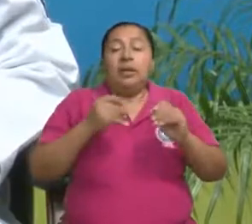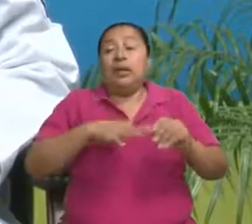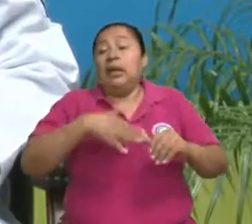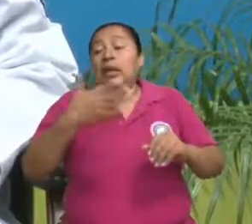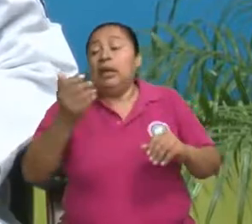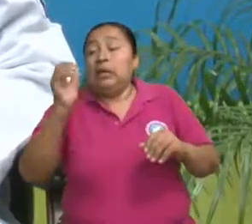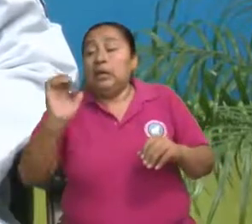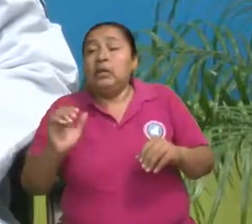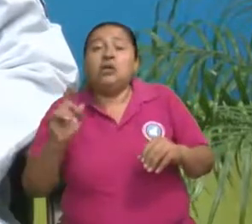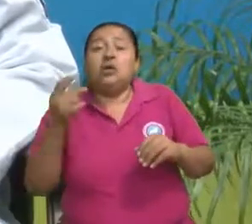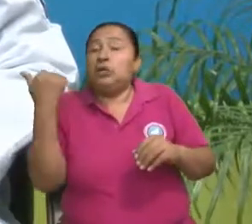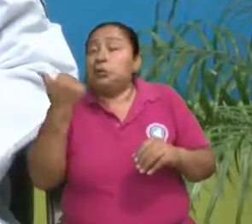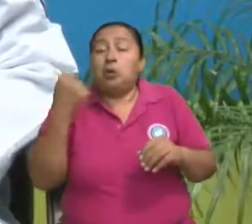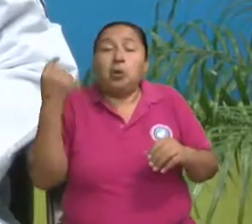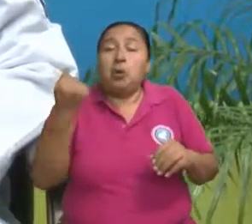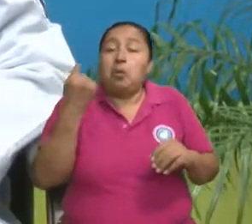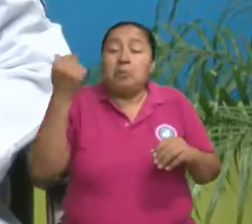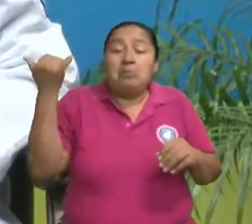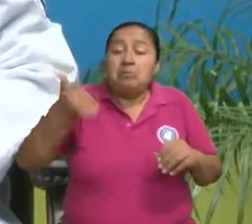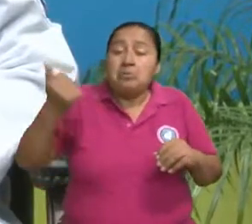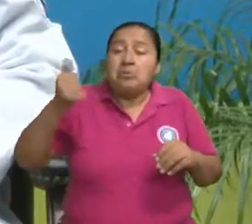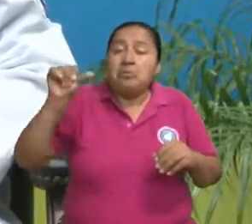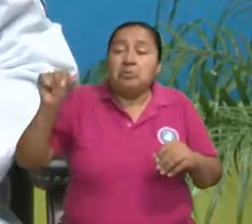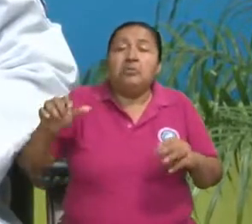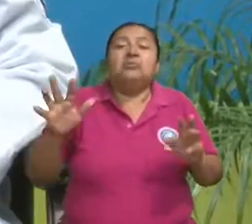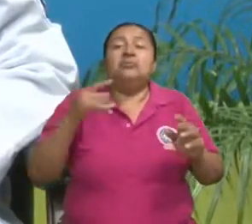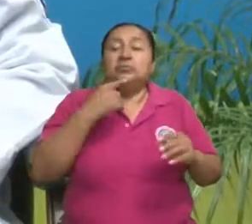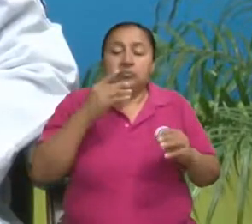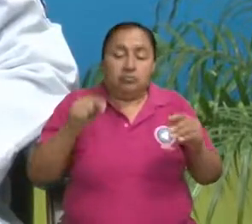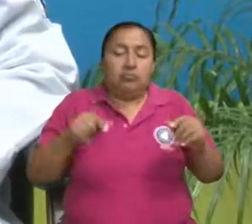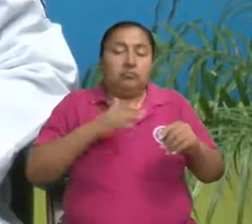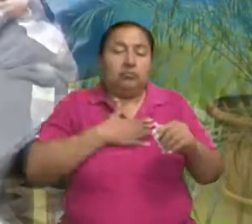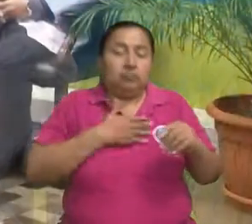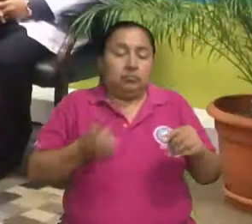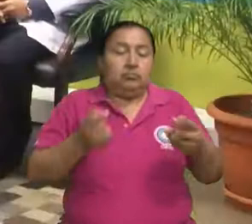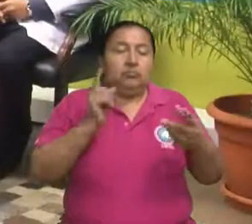que se alimenta solo con biberón. Esas son las razones.